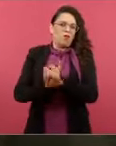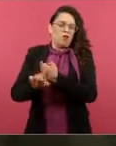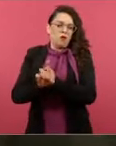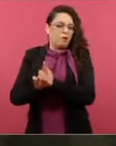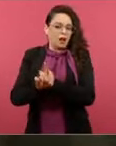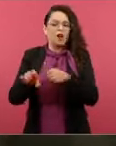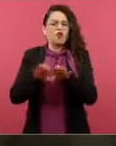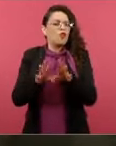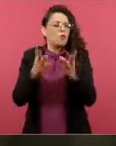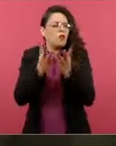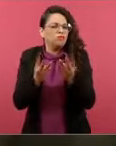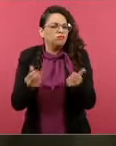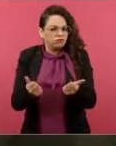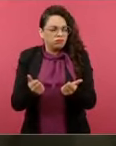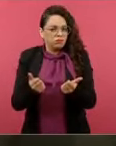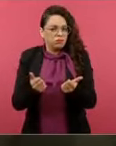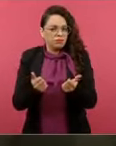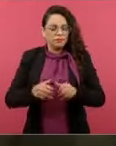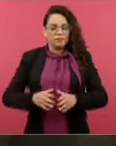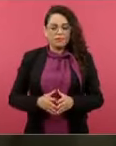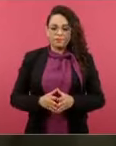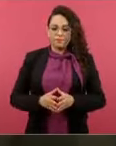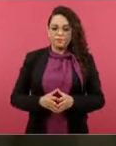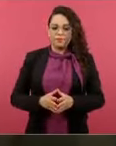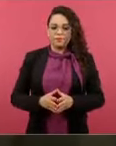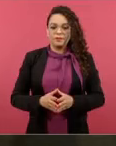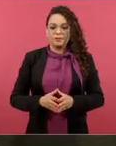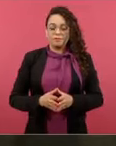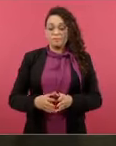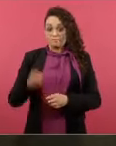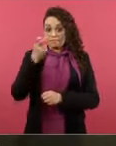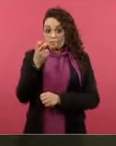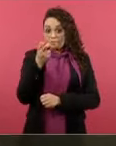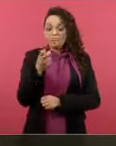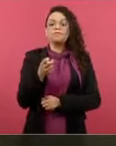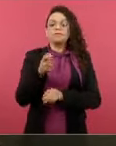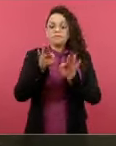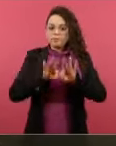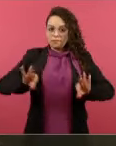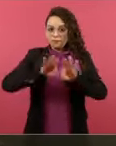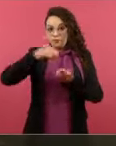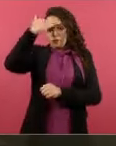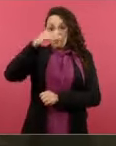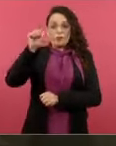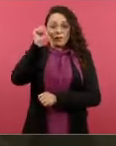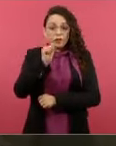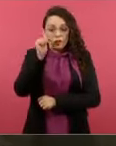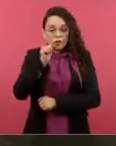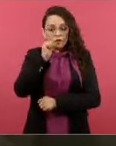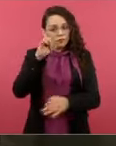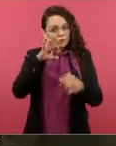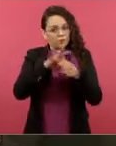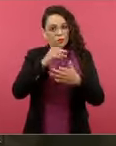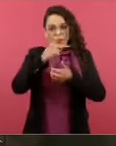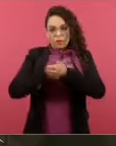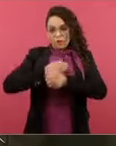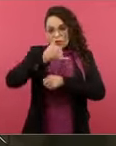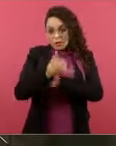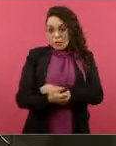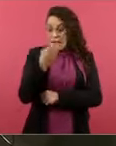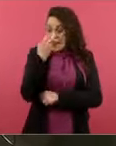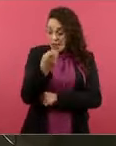didáctica siempre debe ser conocido en un proyecto, porque es nuestro faro, es la guía por la cual